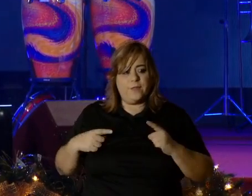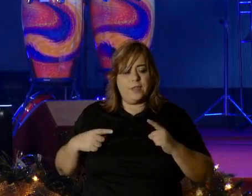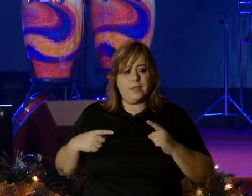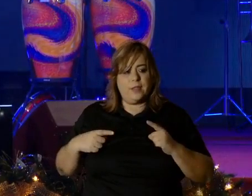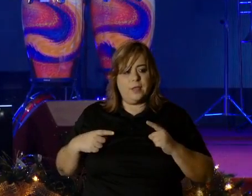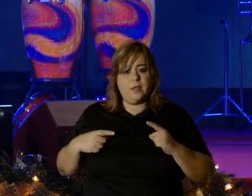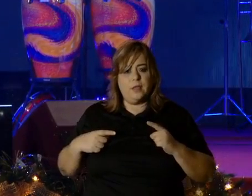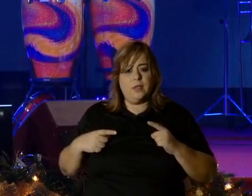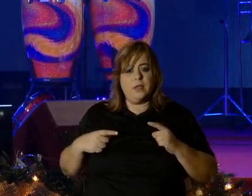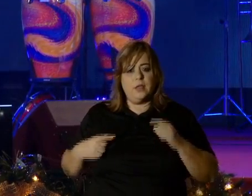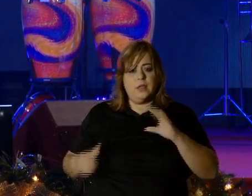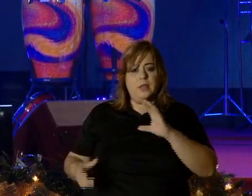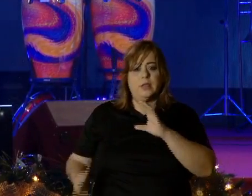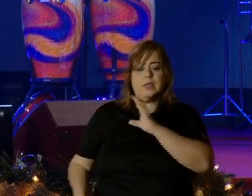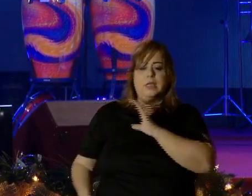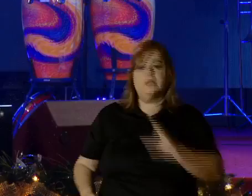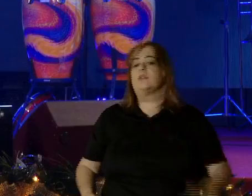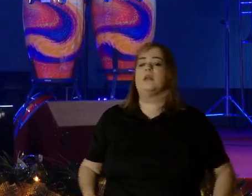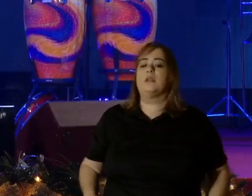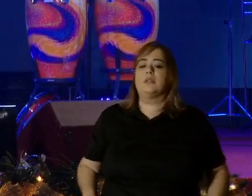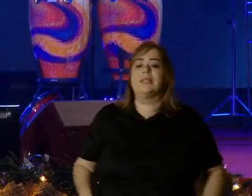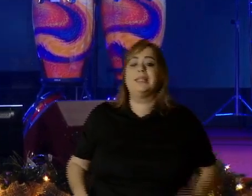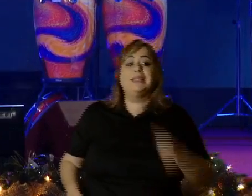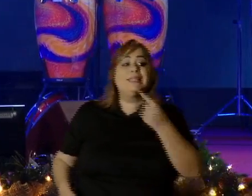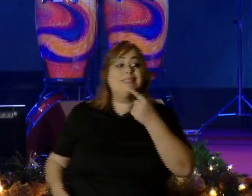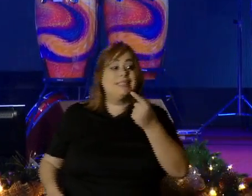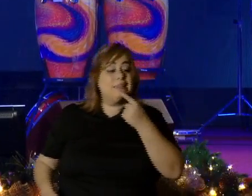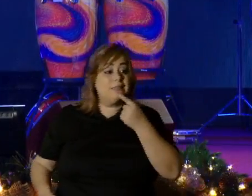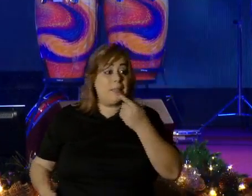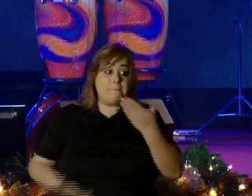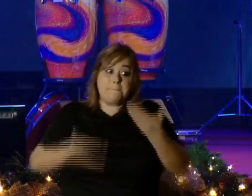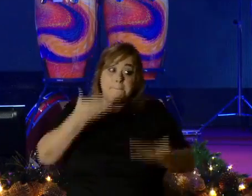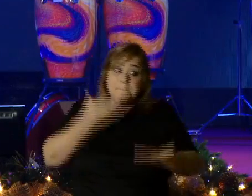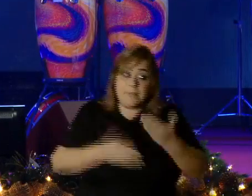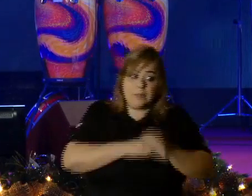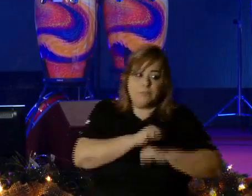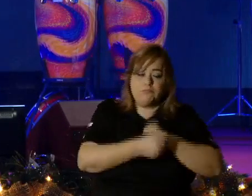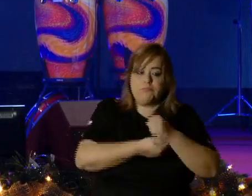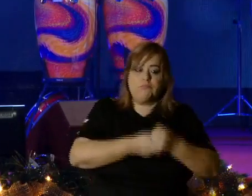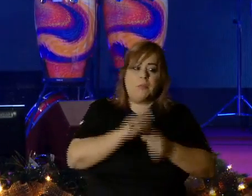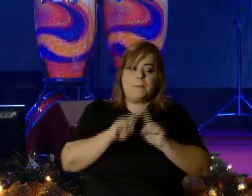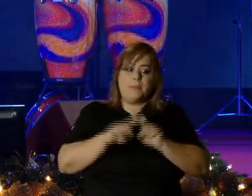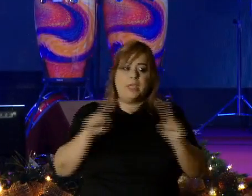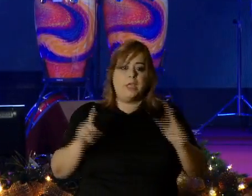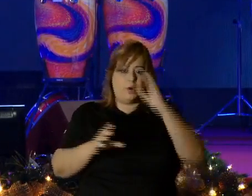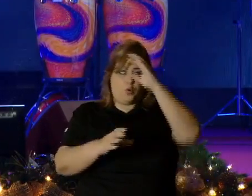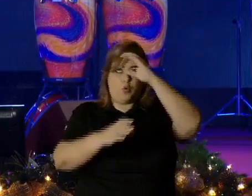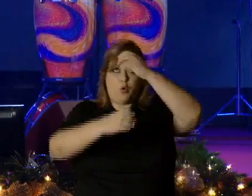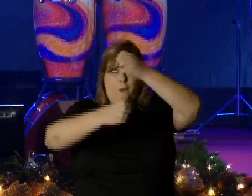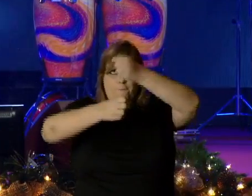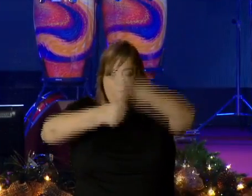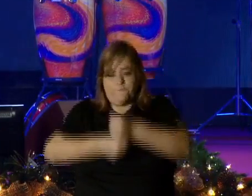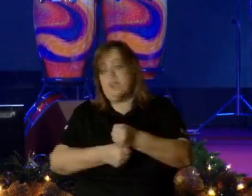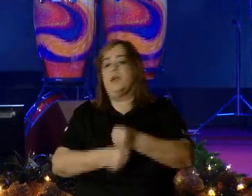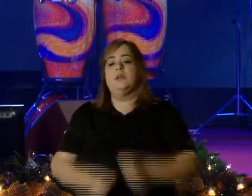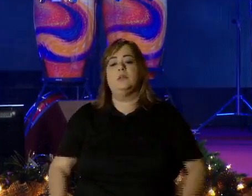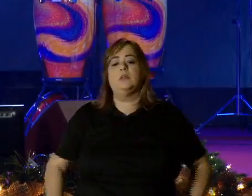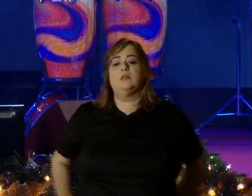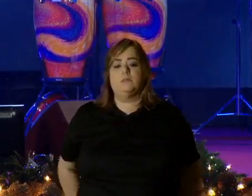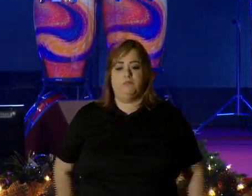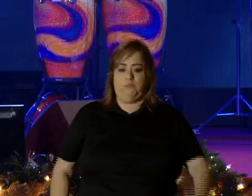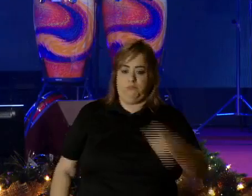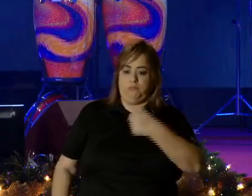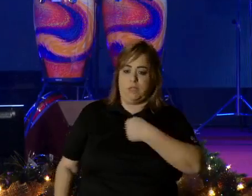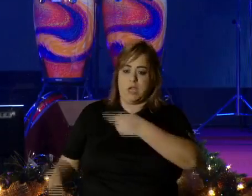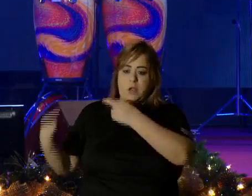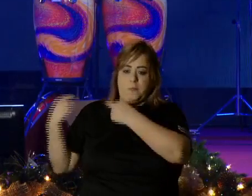aflicción. Lo dijo Jesús, pero dijo, confiad, yo estoy con ustedes. Esa es la parte que nos toca a